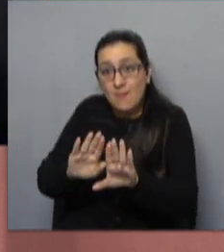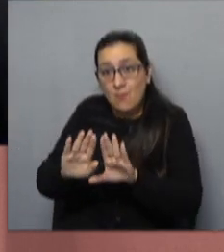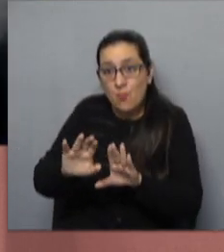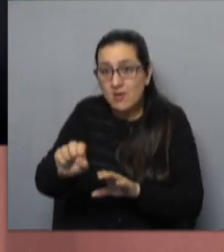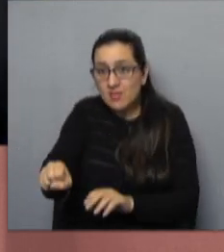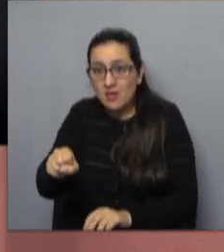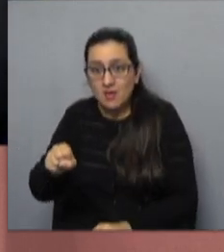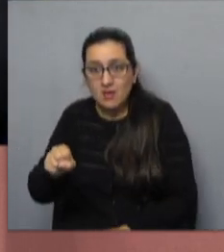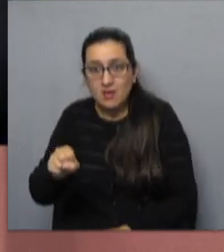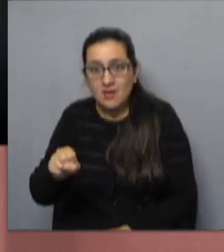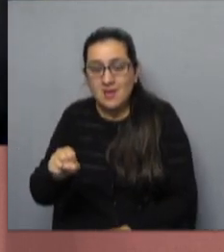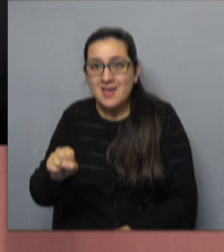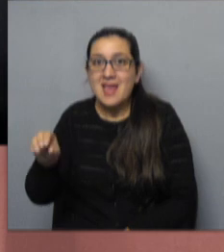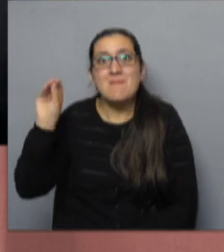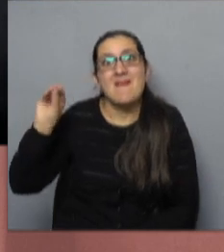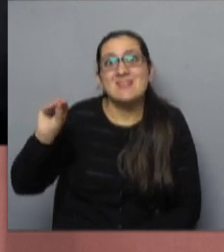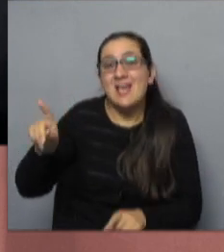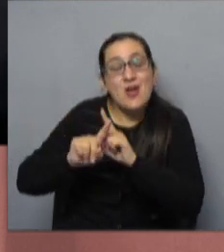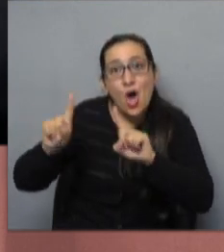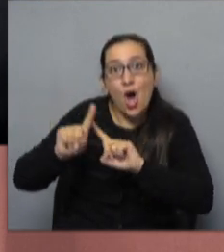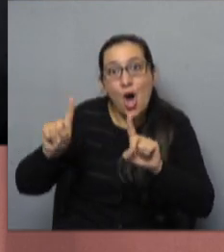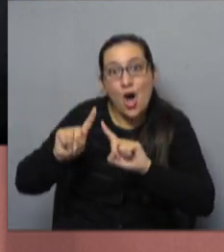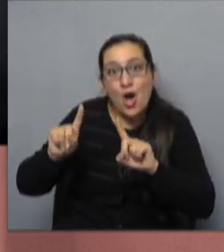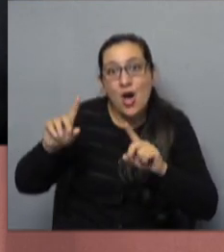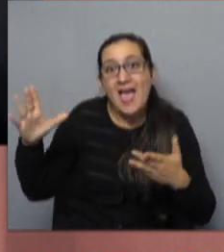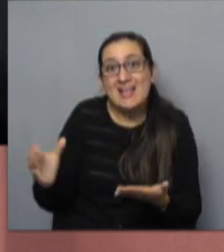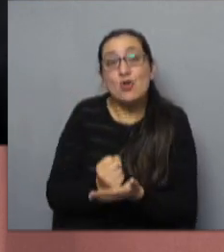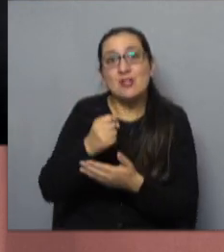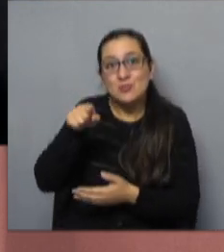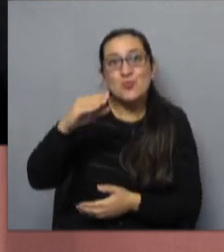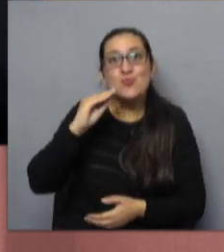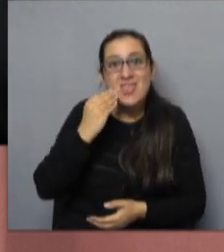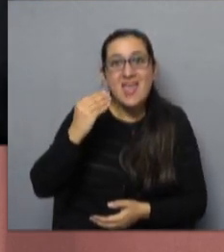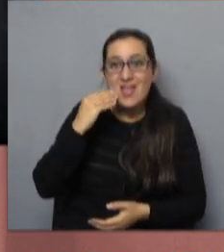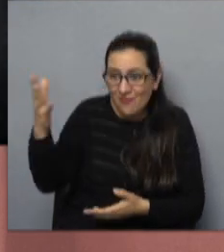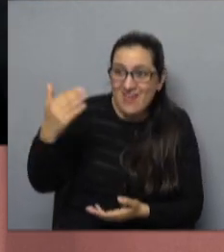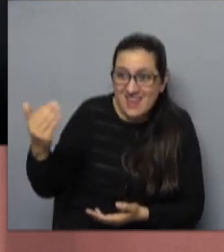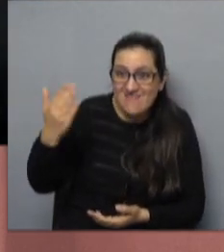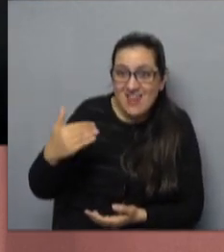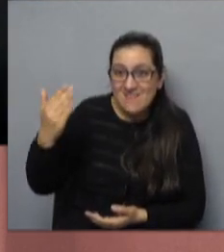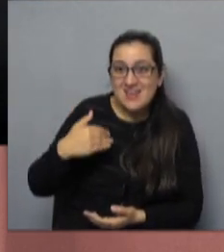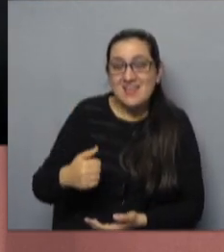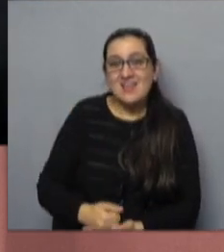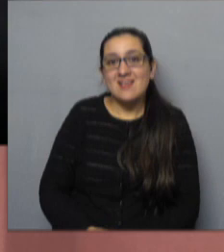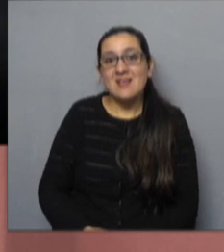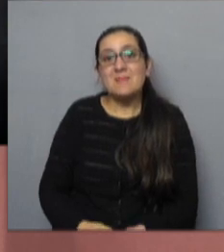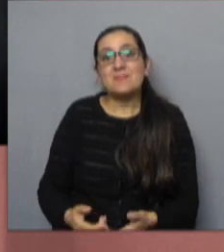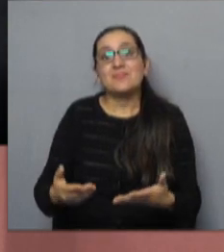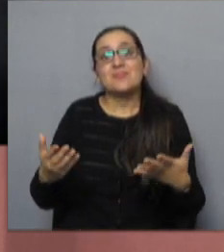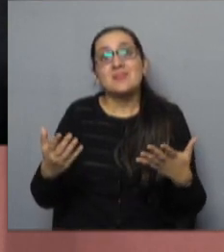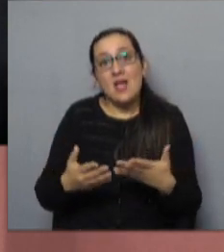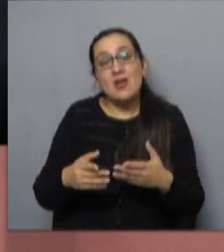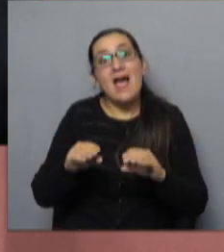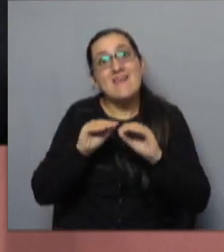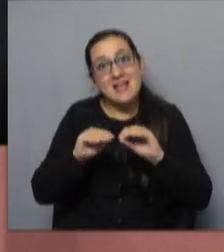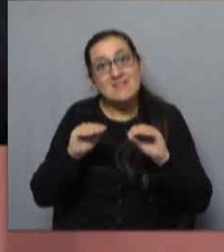y pegan el grito, no encontramos a Martín, vení que encontramos a Martín. Y ahora había que darle la